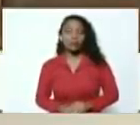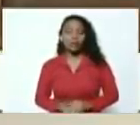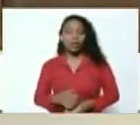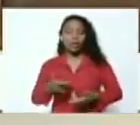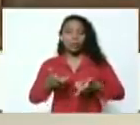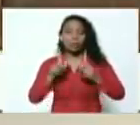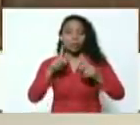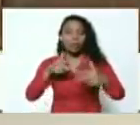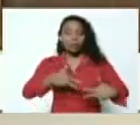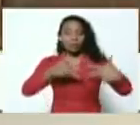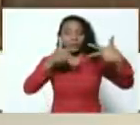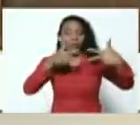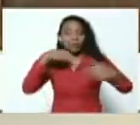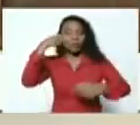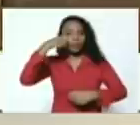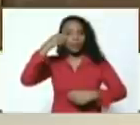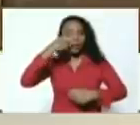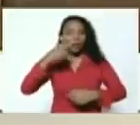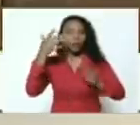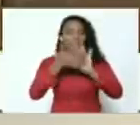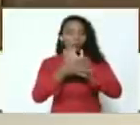audiencias virtuales,